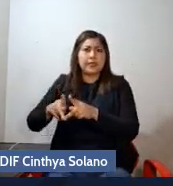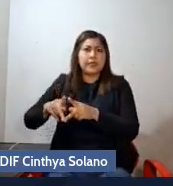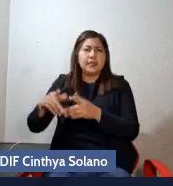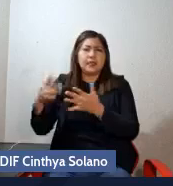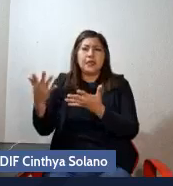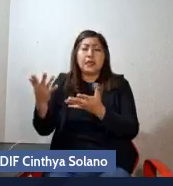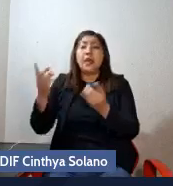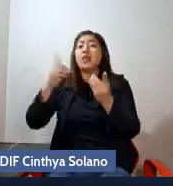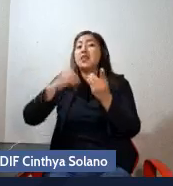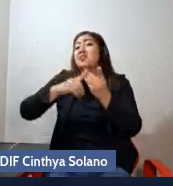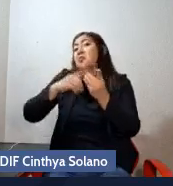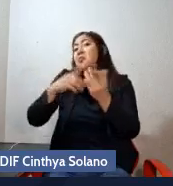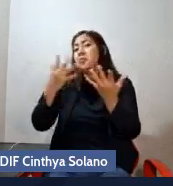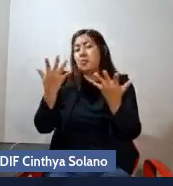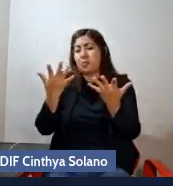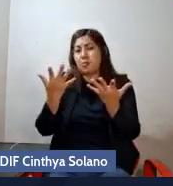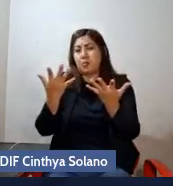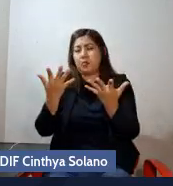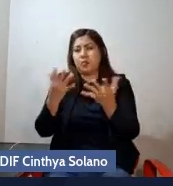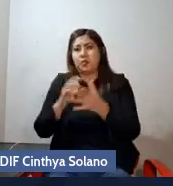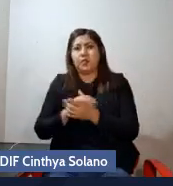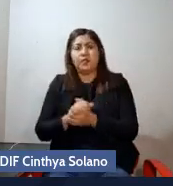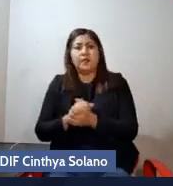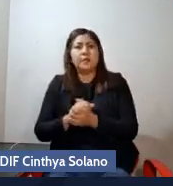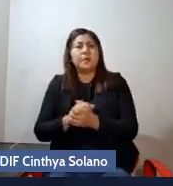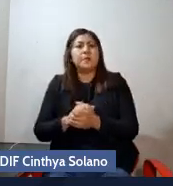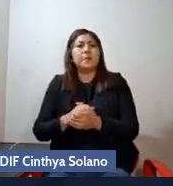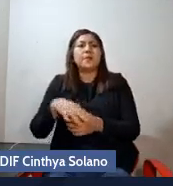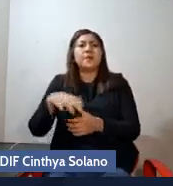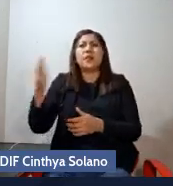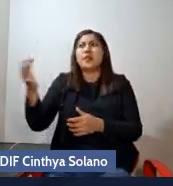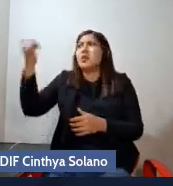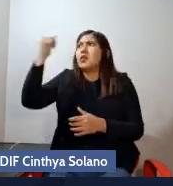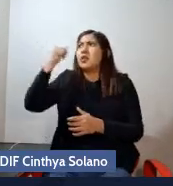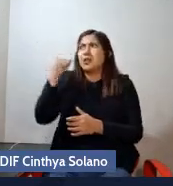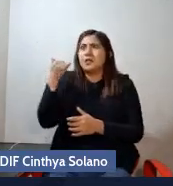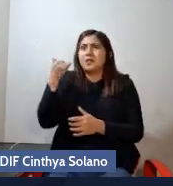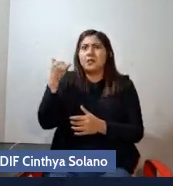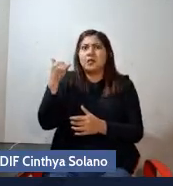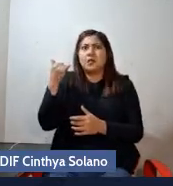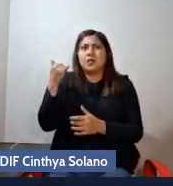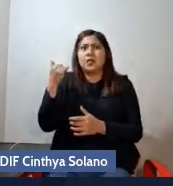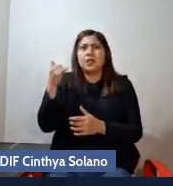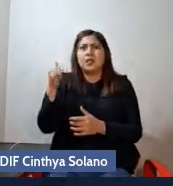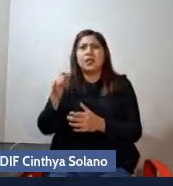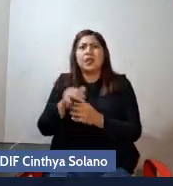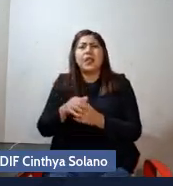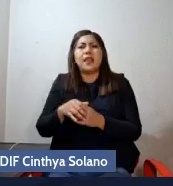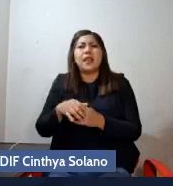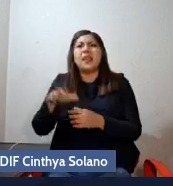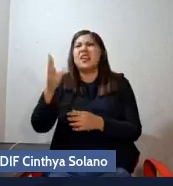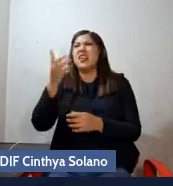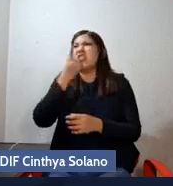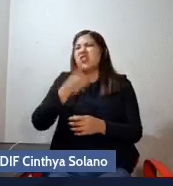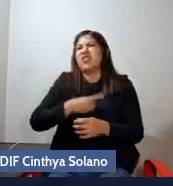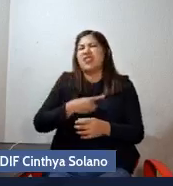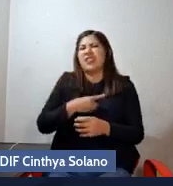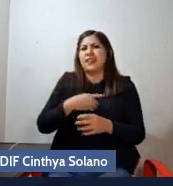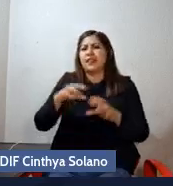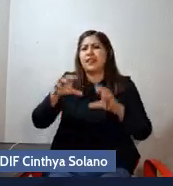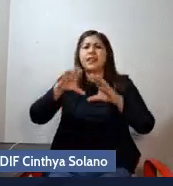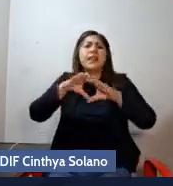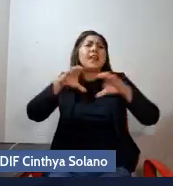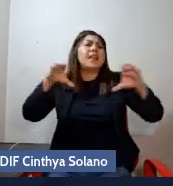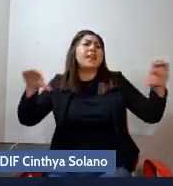hemos recibido llamadas y nos dicen, es en Avenida Insurgentes.